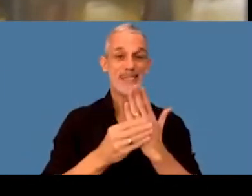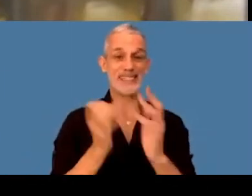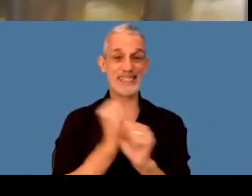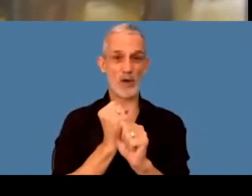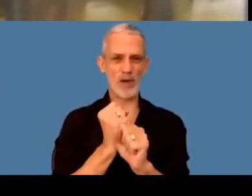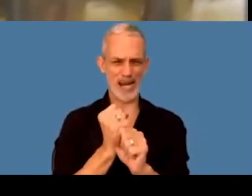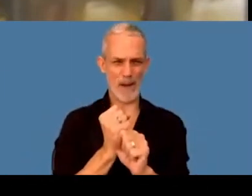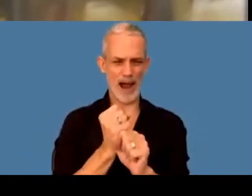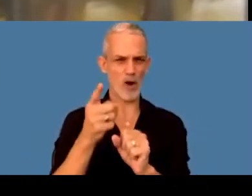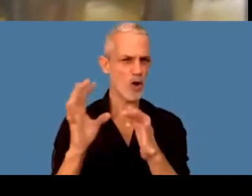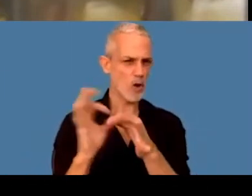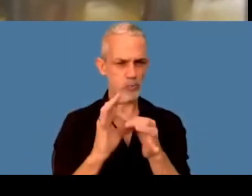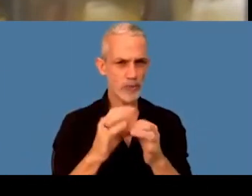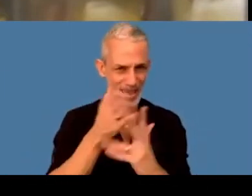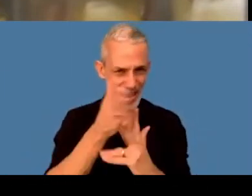se refiere ese eje?